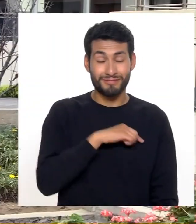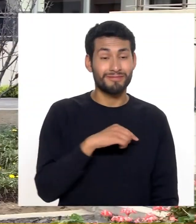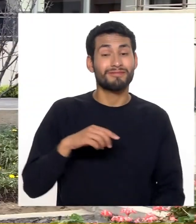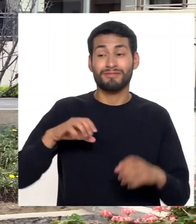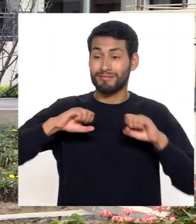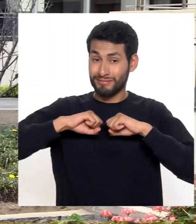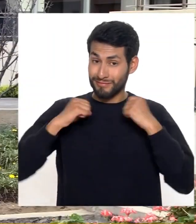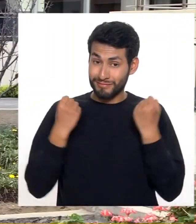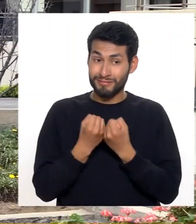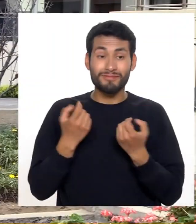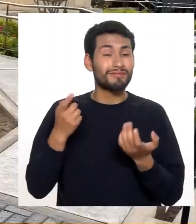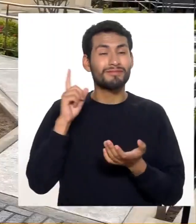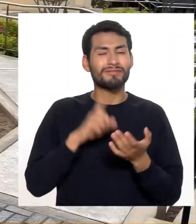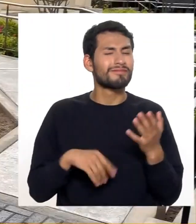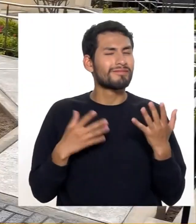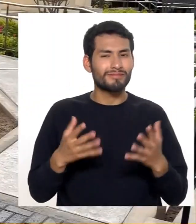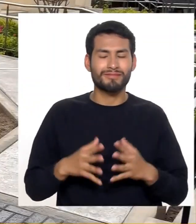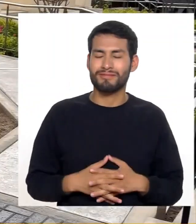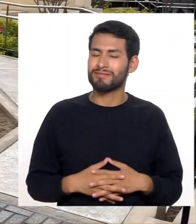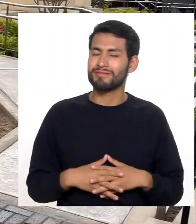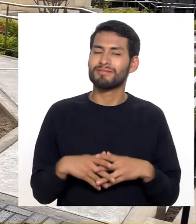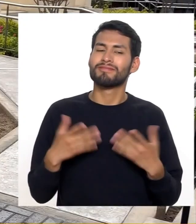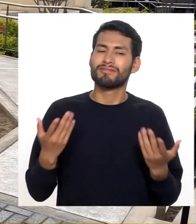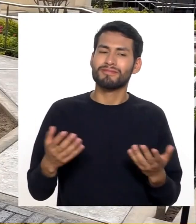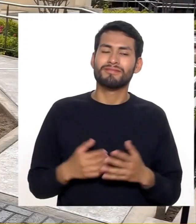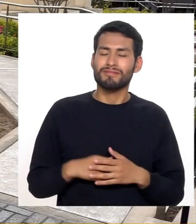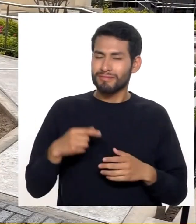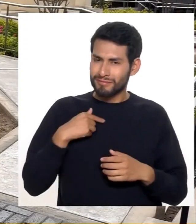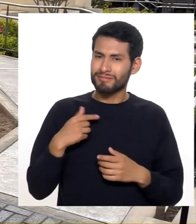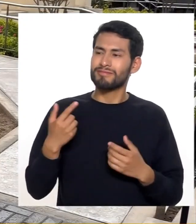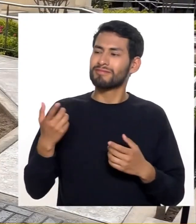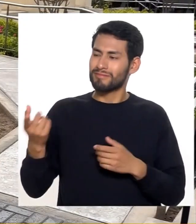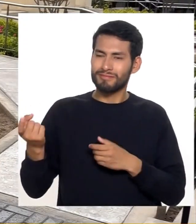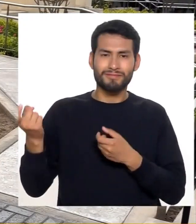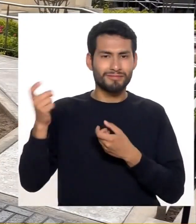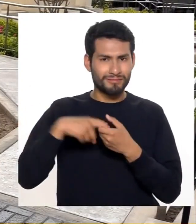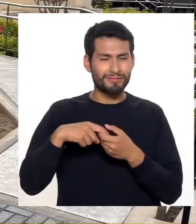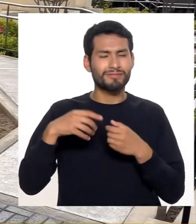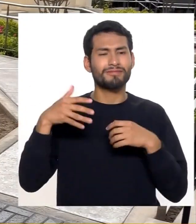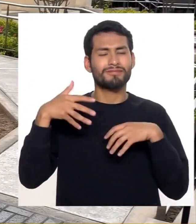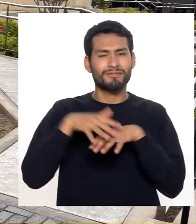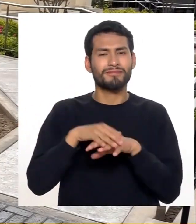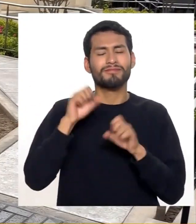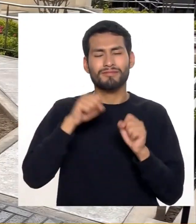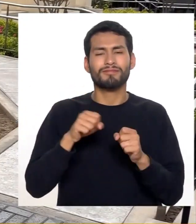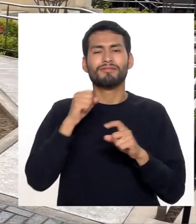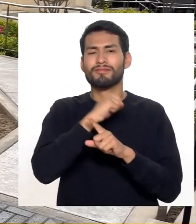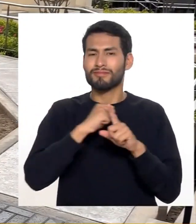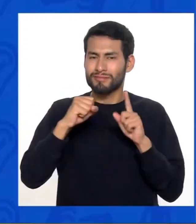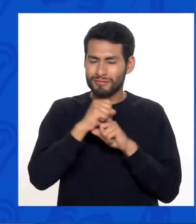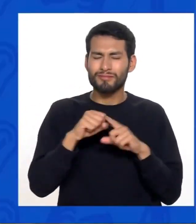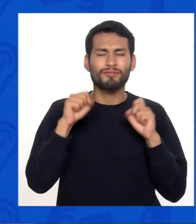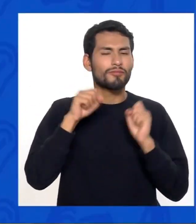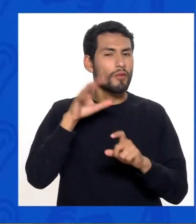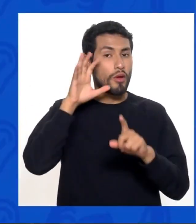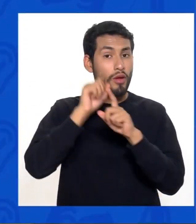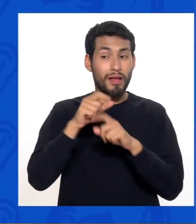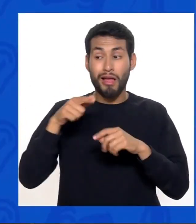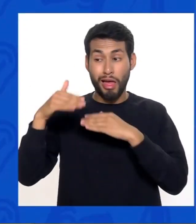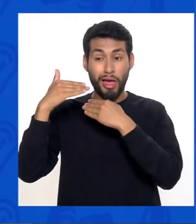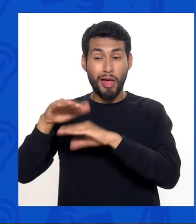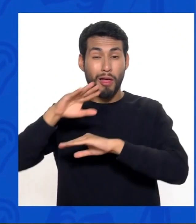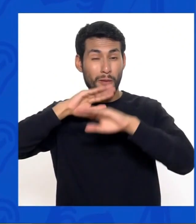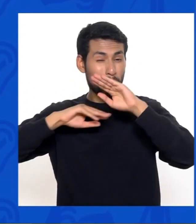Nosotros, como sociedad, lo que podemos hacer es incluirlos en nuestra sociedad, logrando que